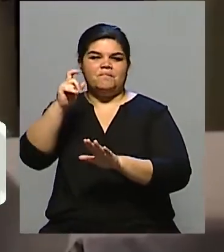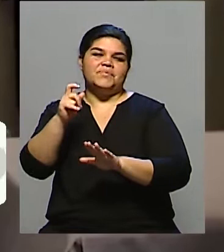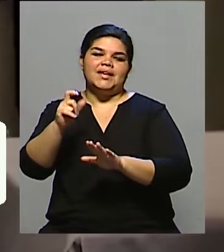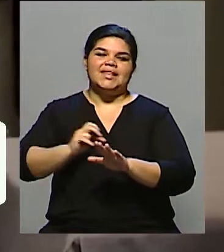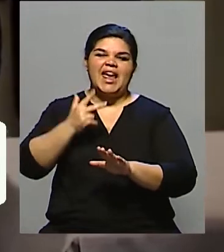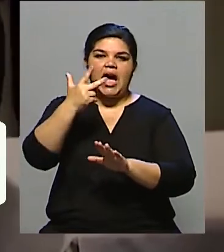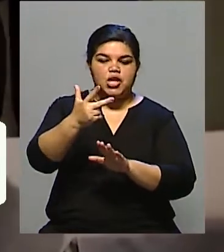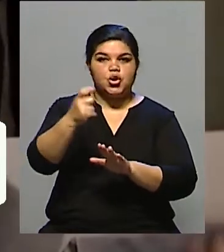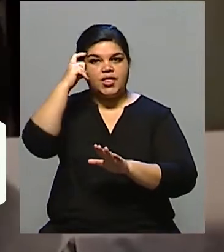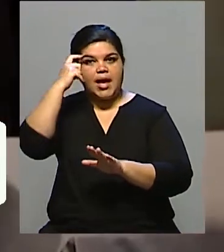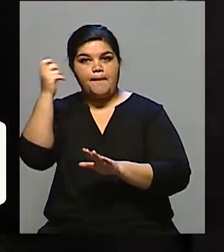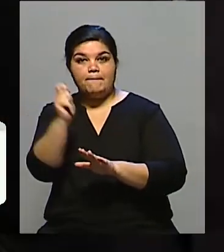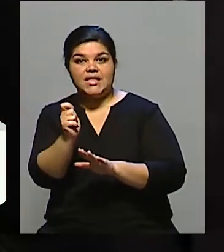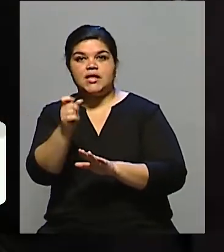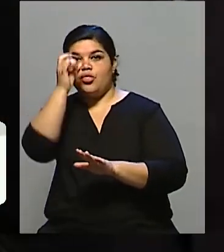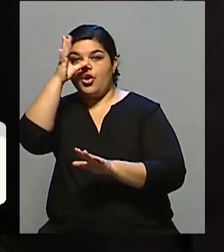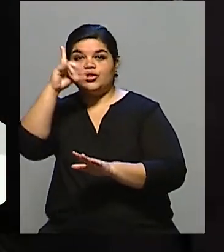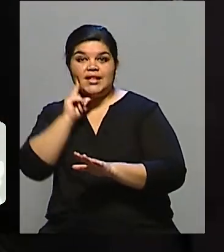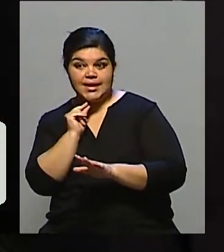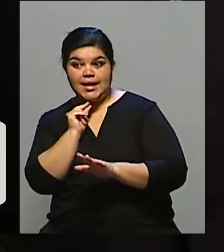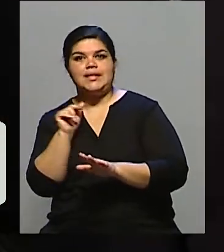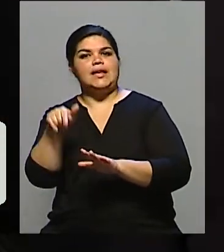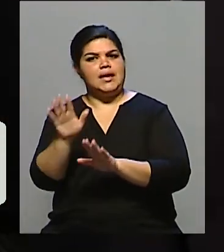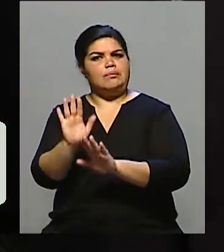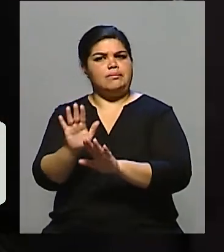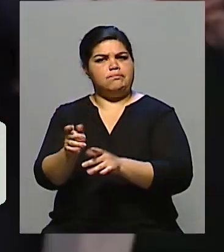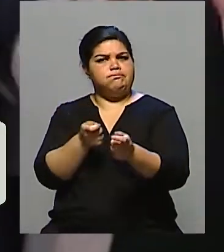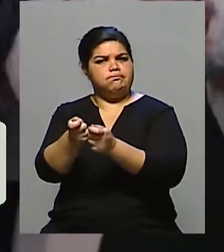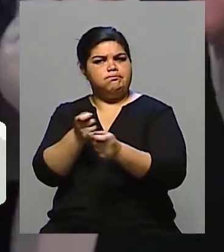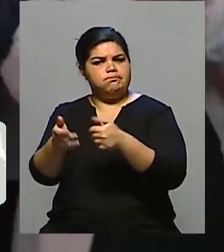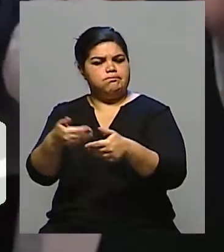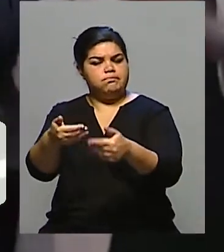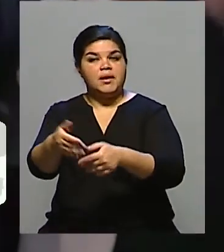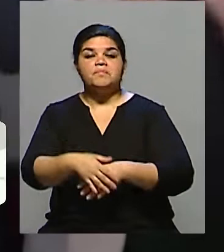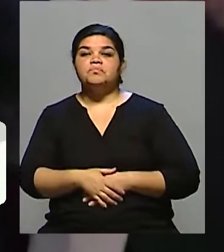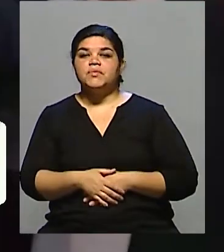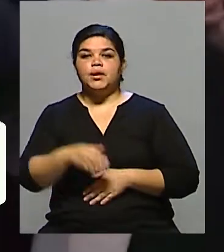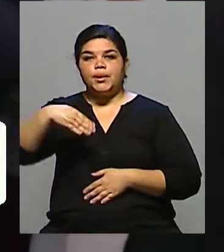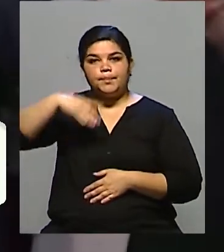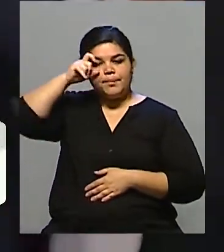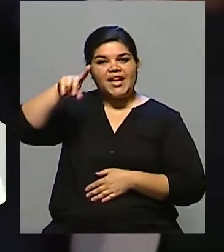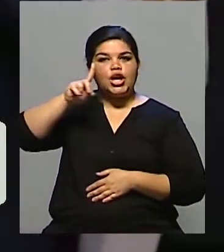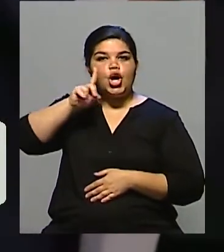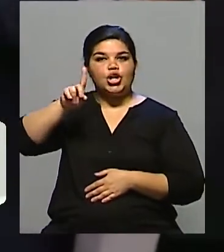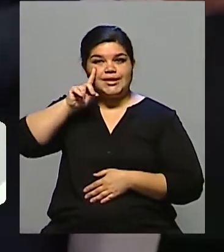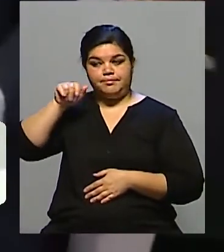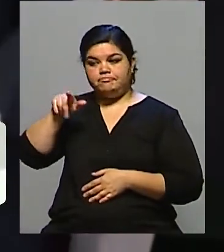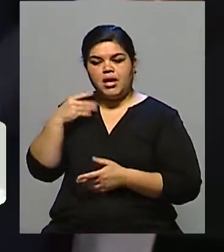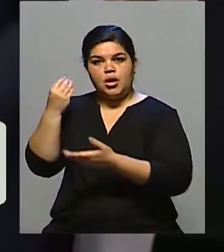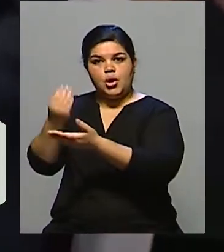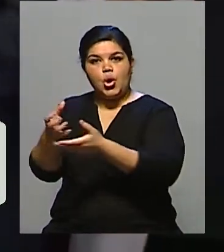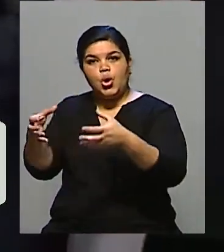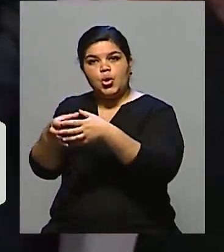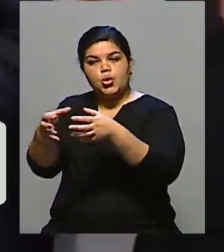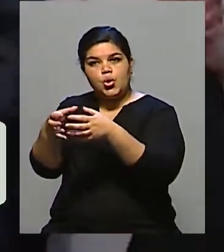y 12 días. Meloni, líder de los nacionalistas conservadores Hermanos de Italia, está ultimando los detalles en